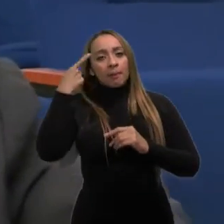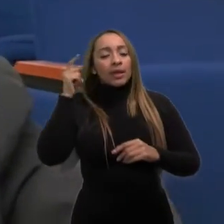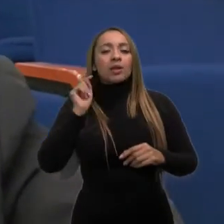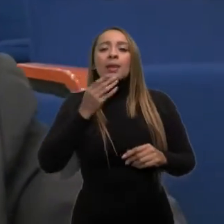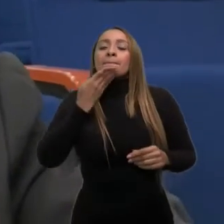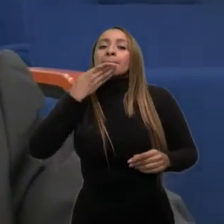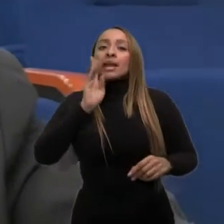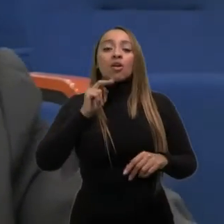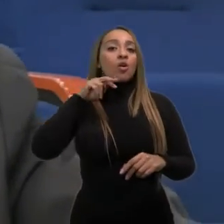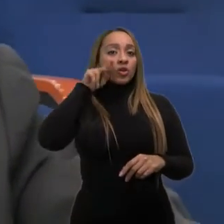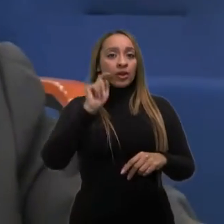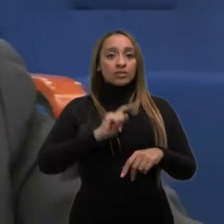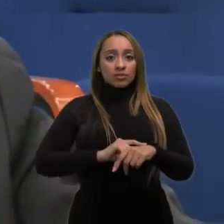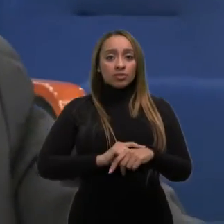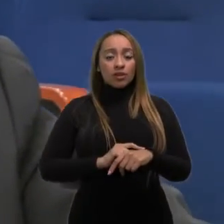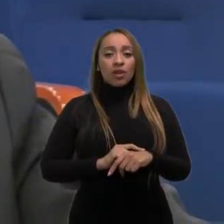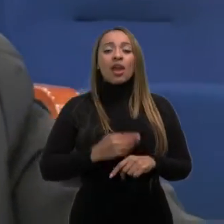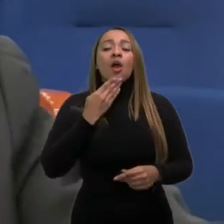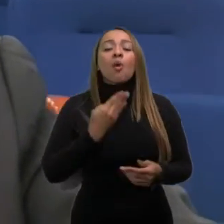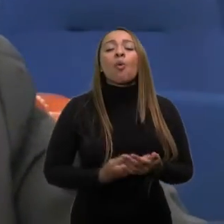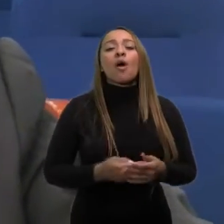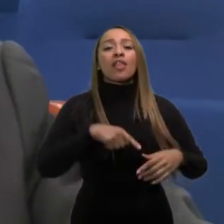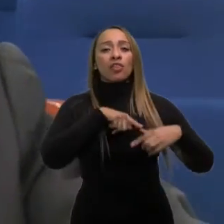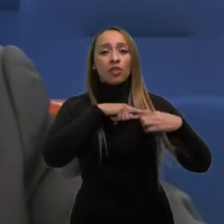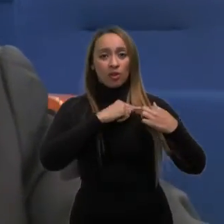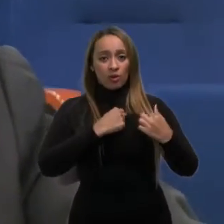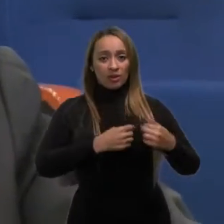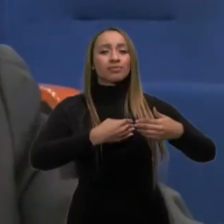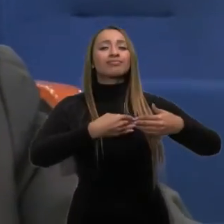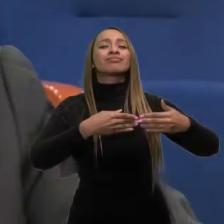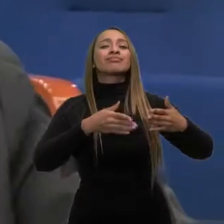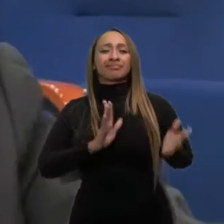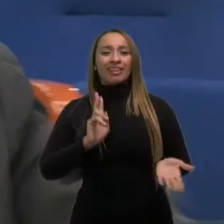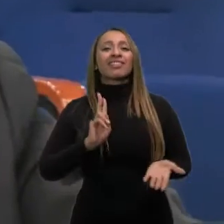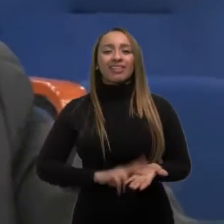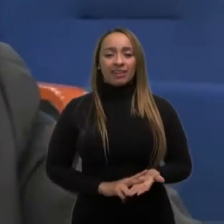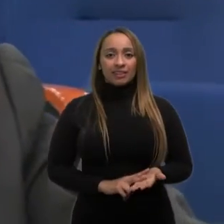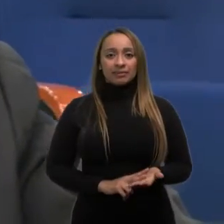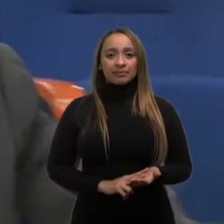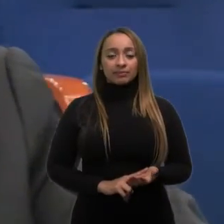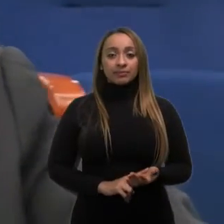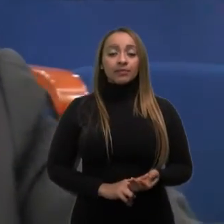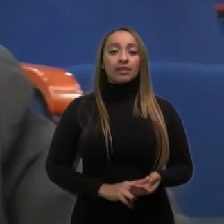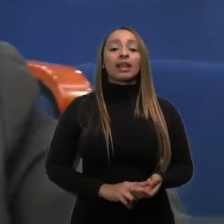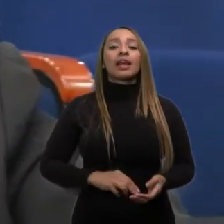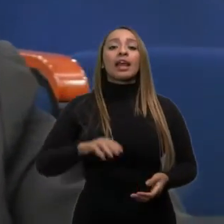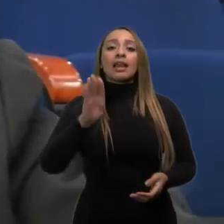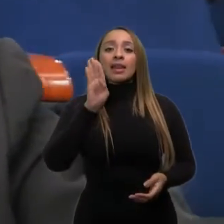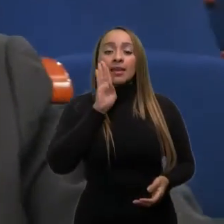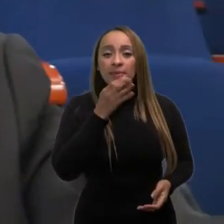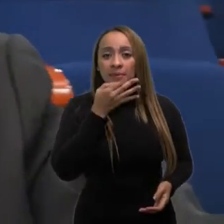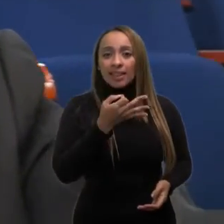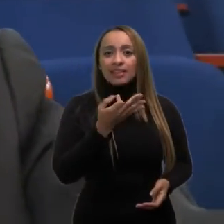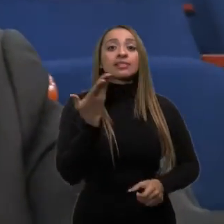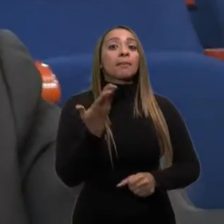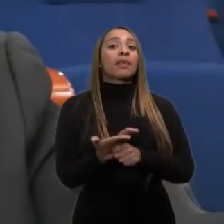Pero la mejor oración, la mejor oración es aquella donde el corazón se abre realmente. Por eso es que también en el libro de Mateo el Señor en algún